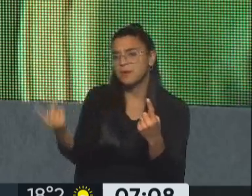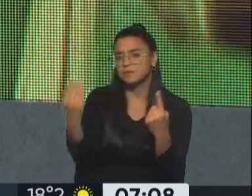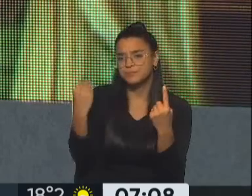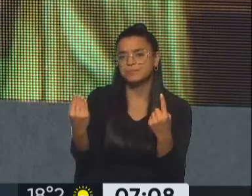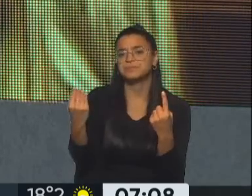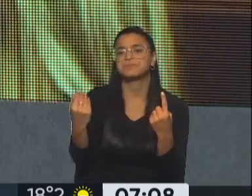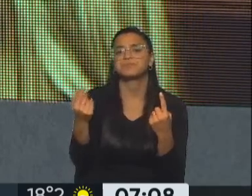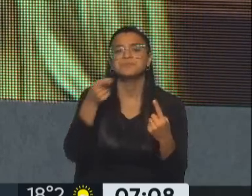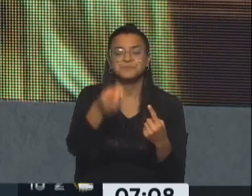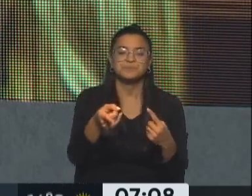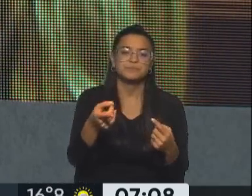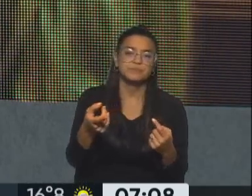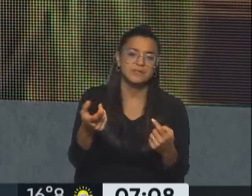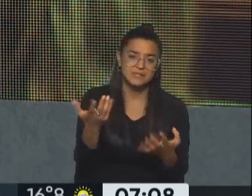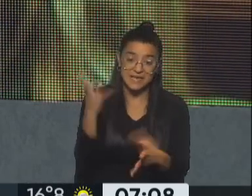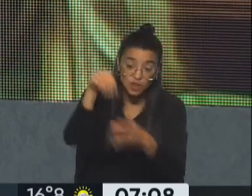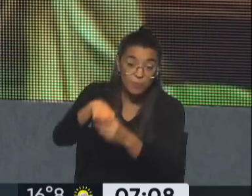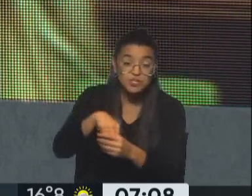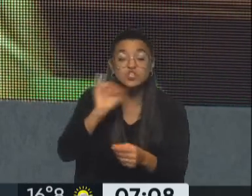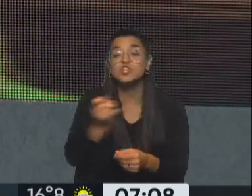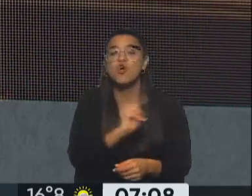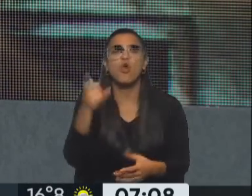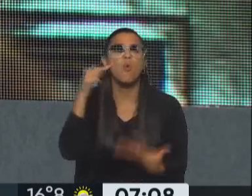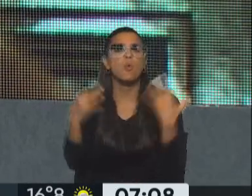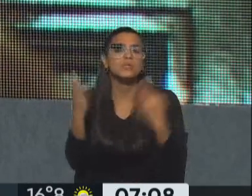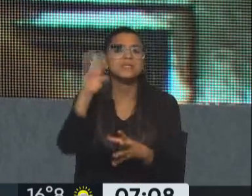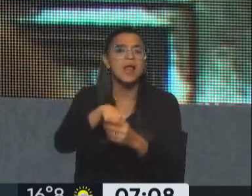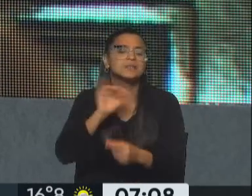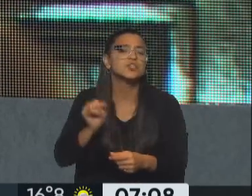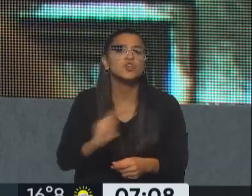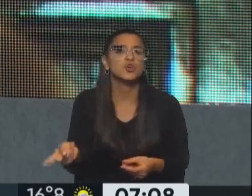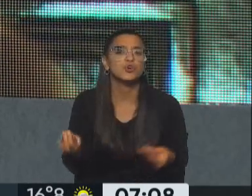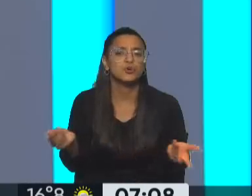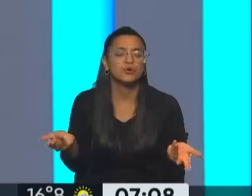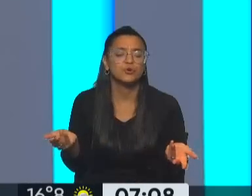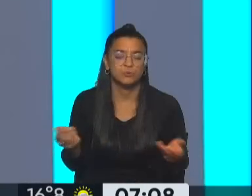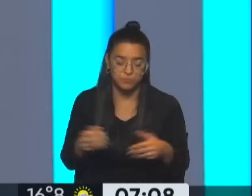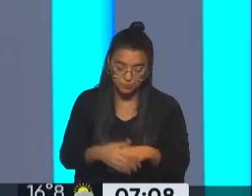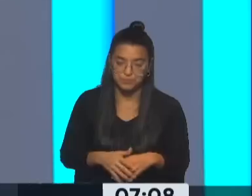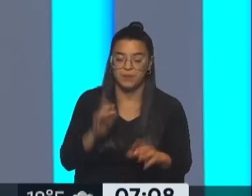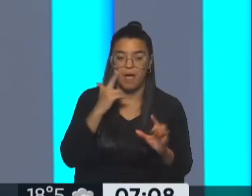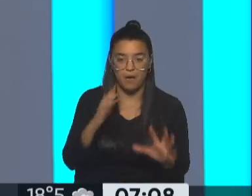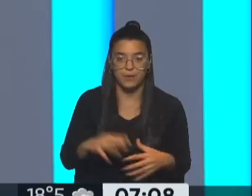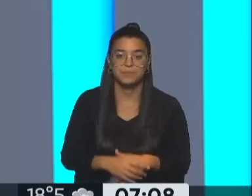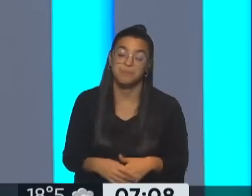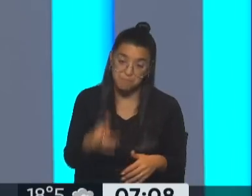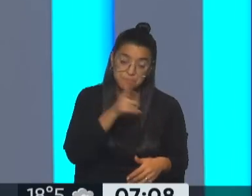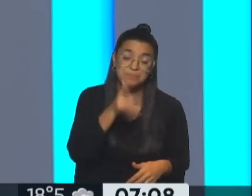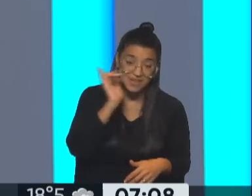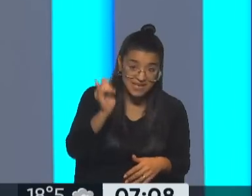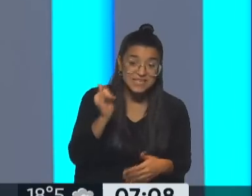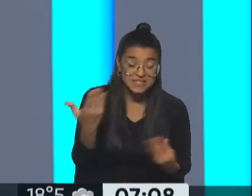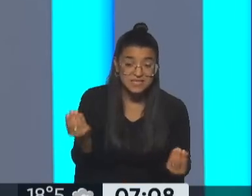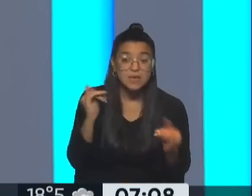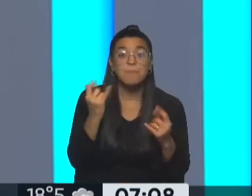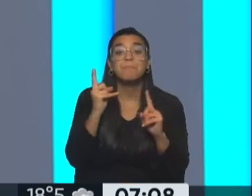es entonces, ¿es o no intromisión judicial en el proceso electoral de las dos provincias? A ver, todo parece indicar que sí, que claramente lo